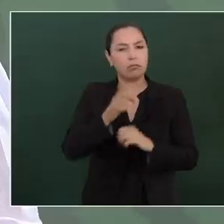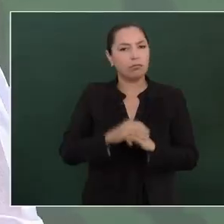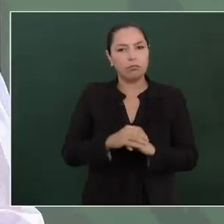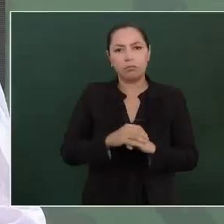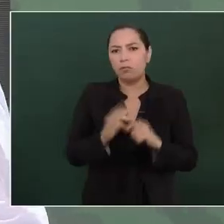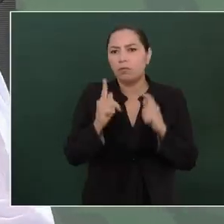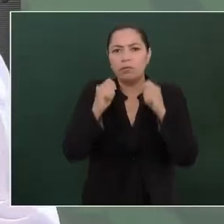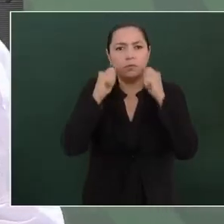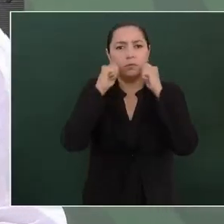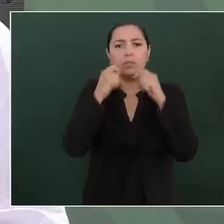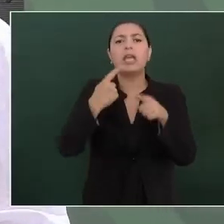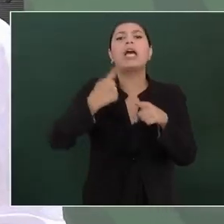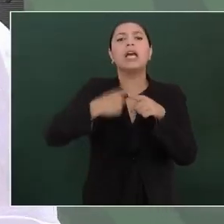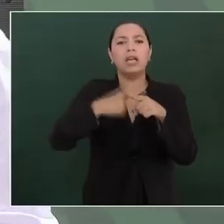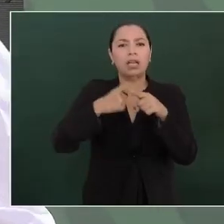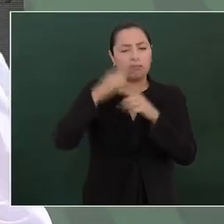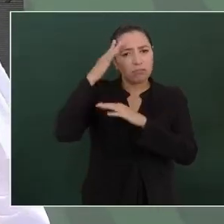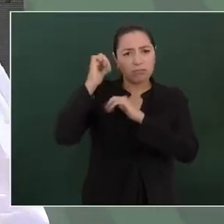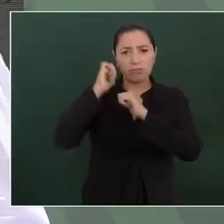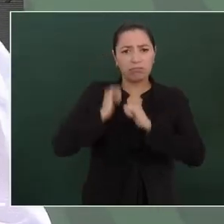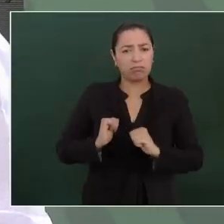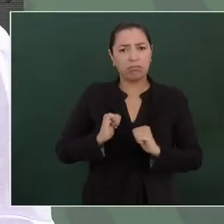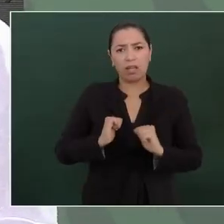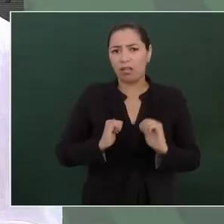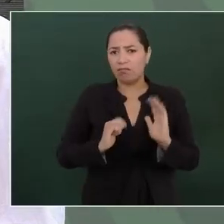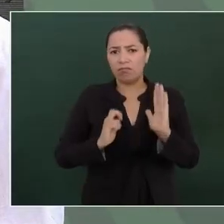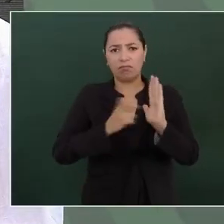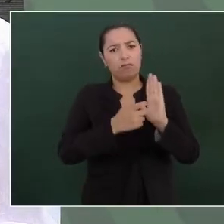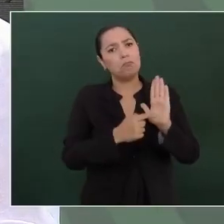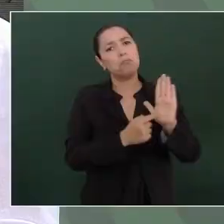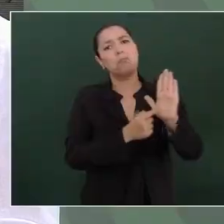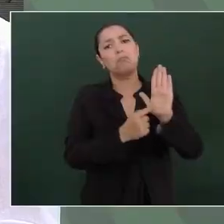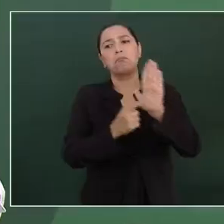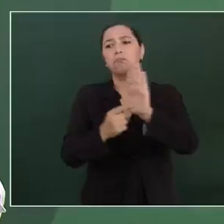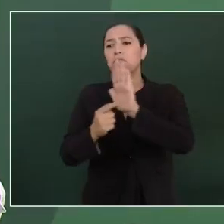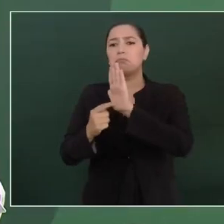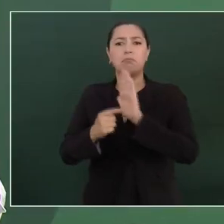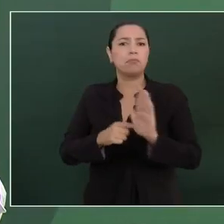el poder. Y la política es lo mismo.